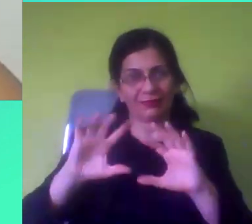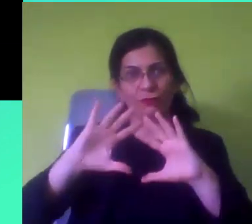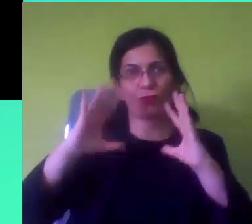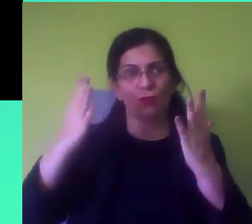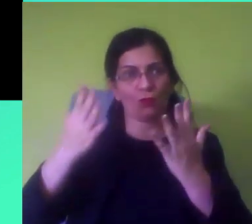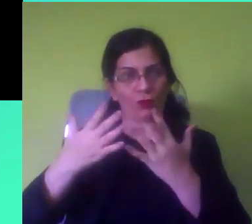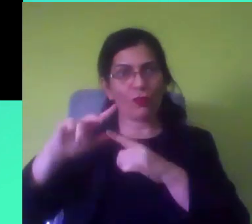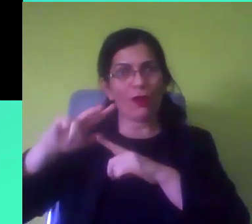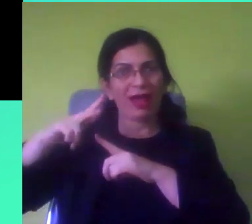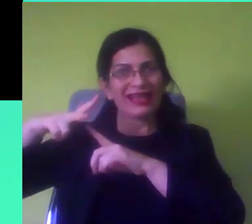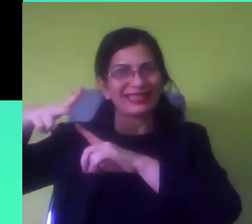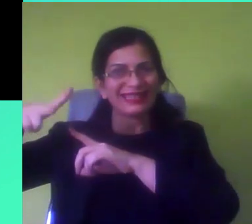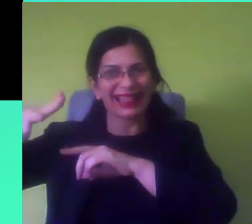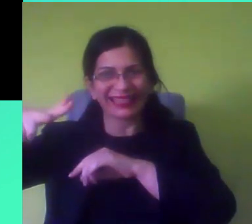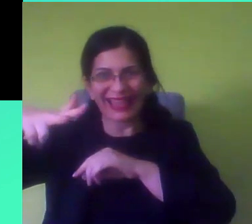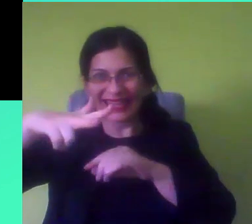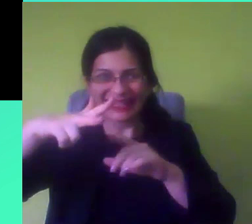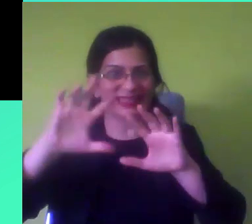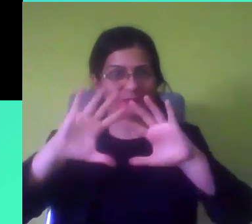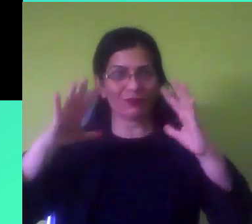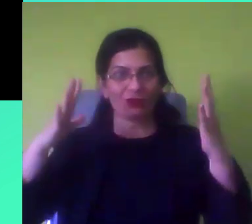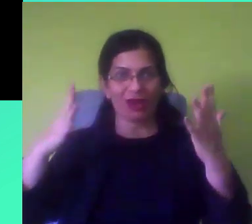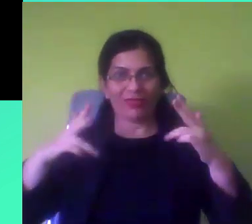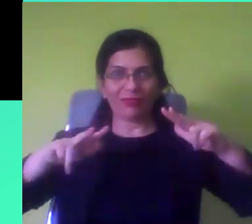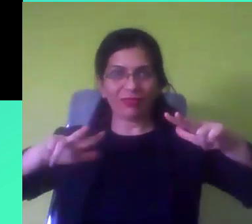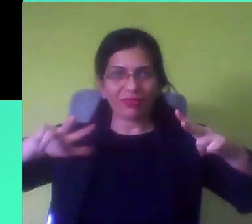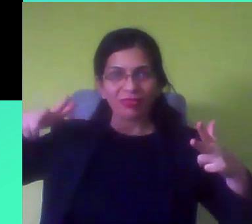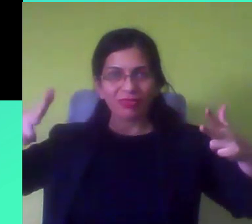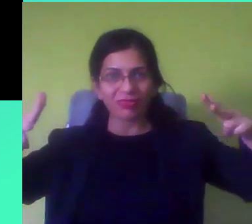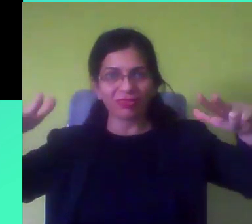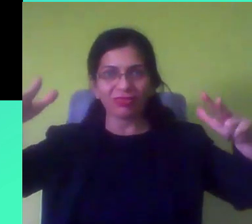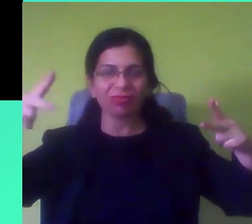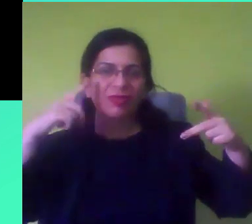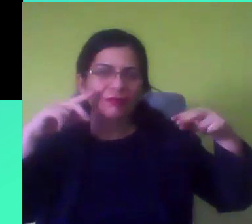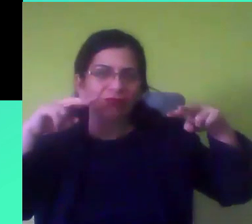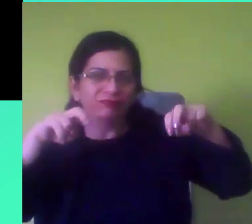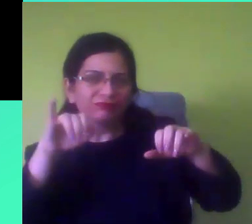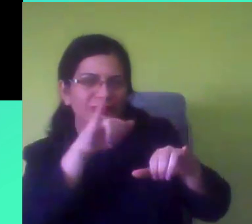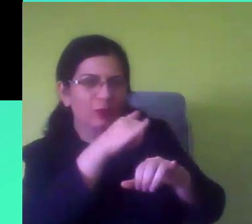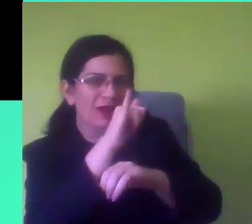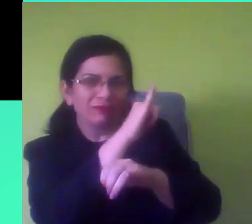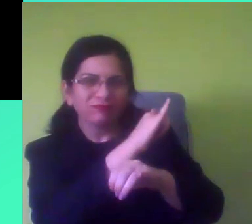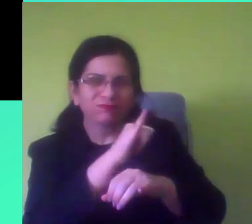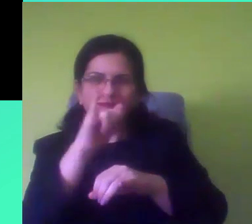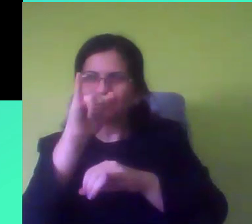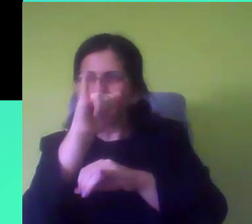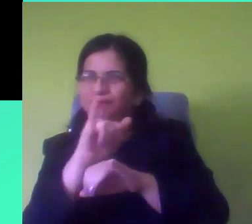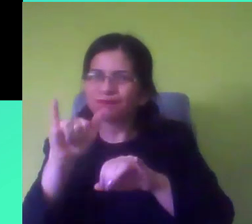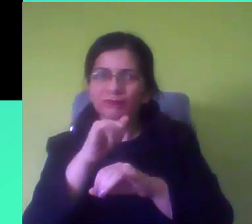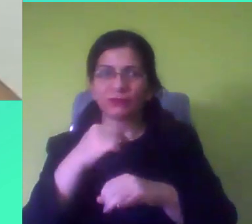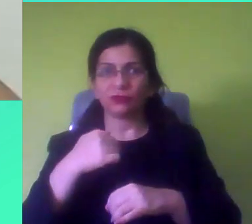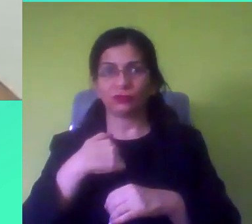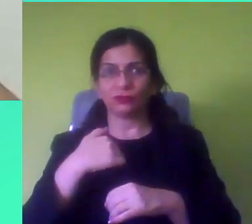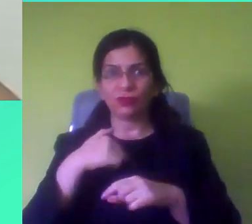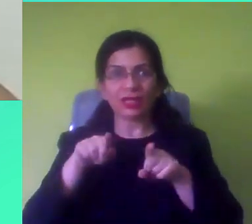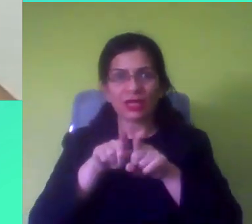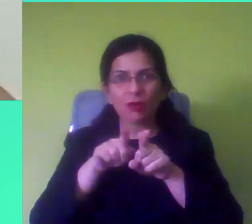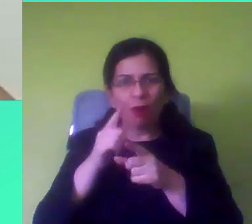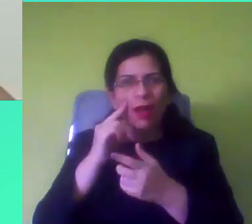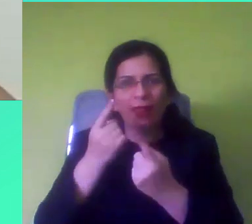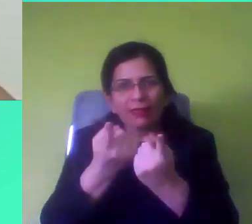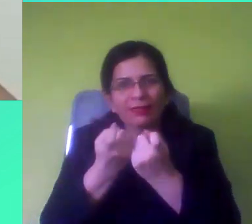Tierra, muchos de ellos son utilizados con fines científicos y nosotros los utilizamos para poder